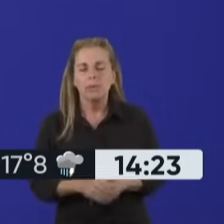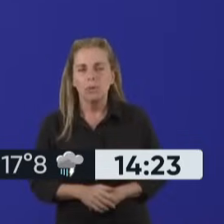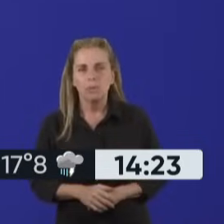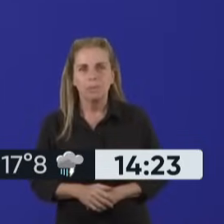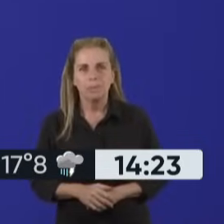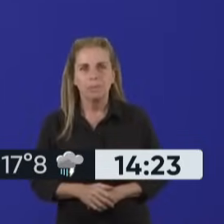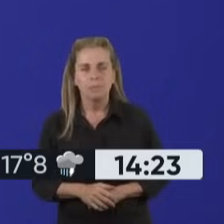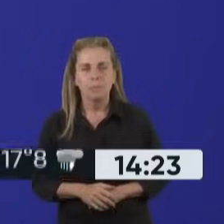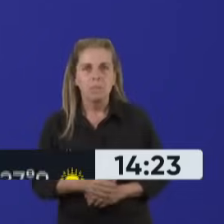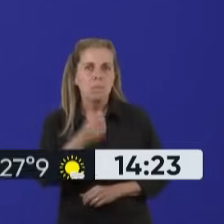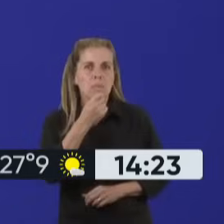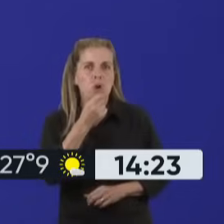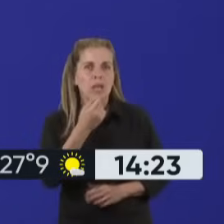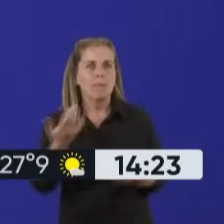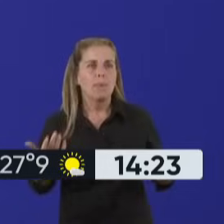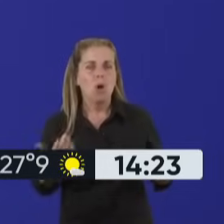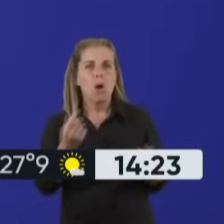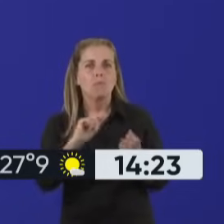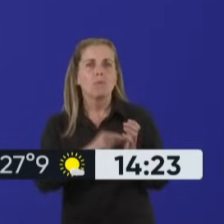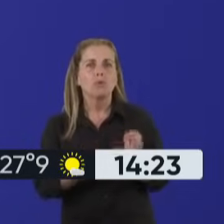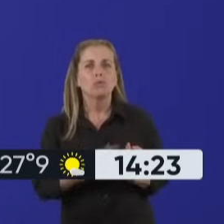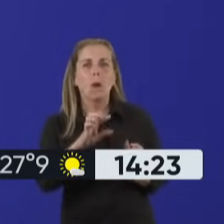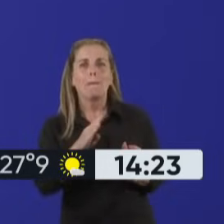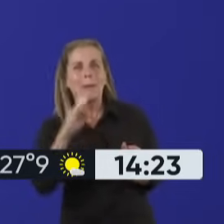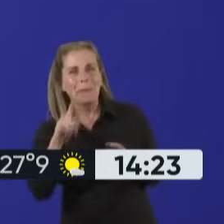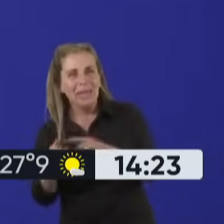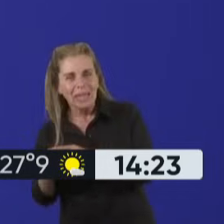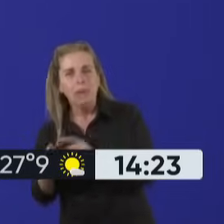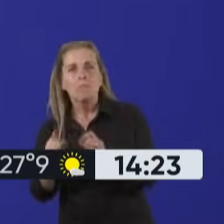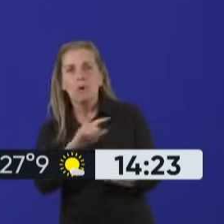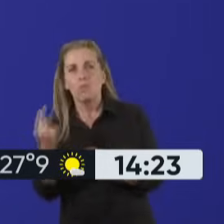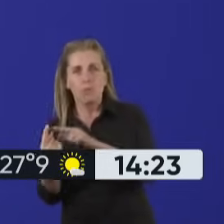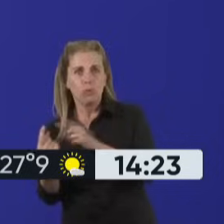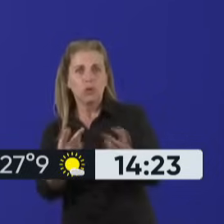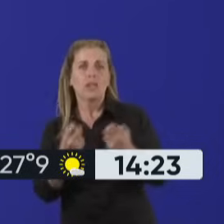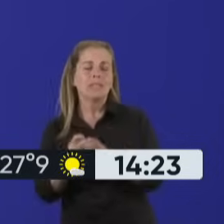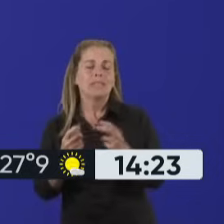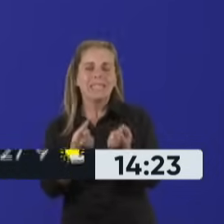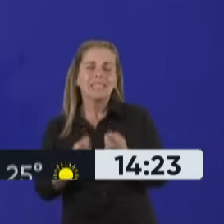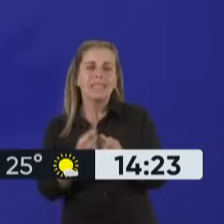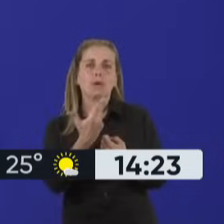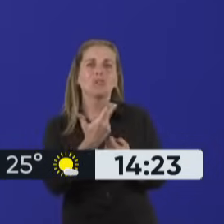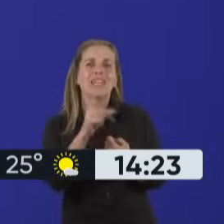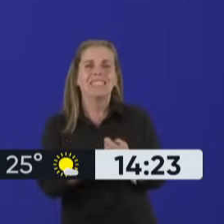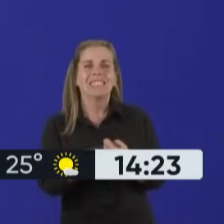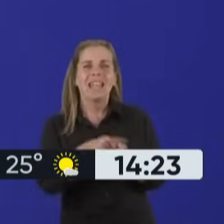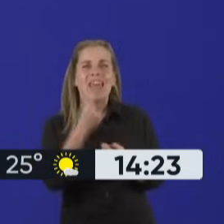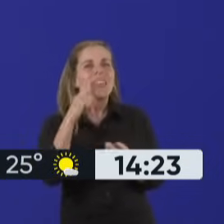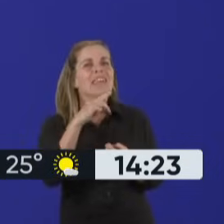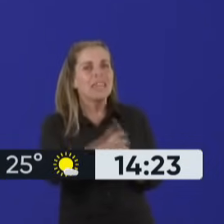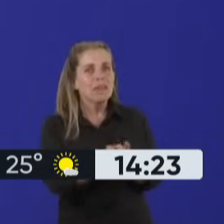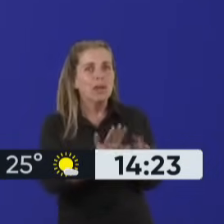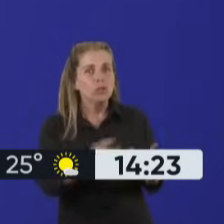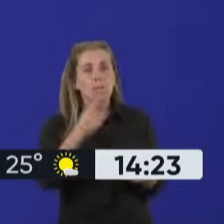porque por cada punto del PBI necesitamos, por ejemplo, 3 puntos de IVA. Entonces yo le preguntaría al